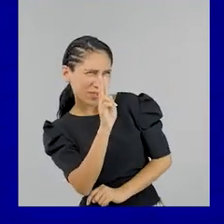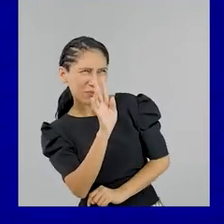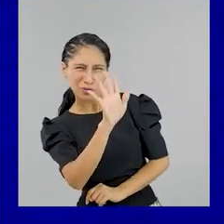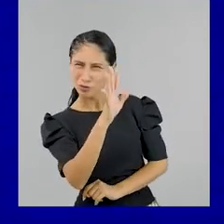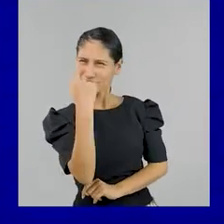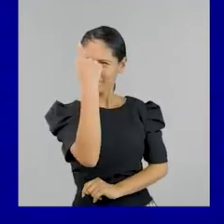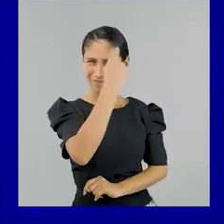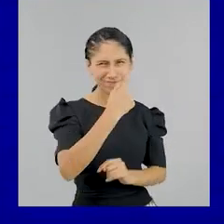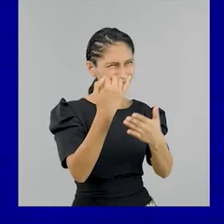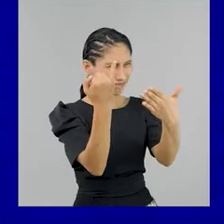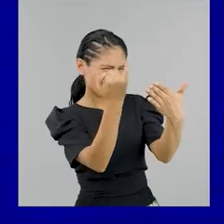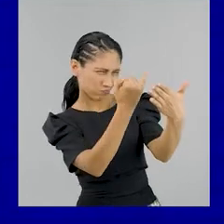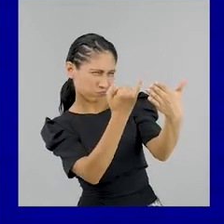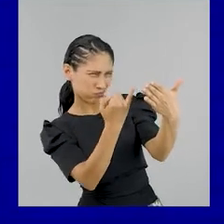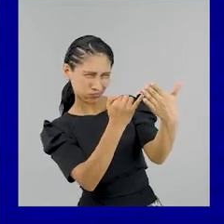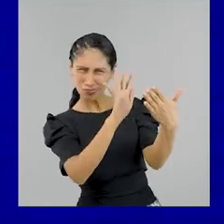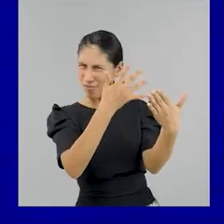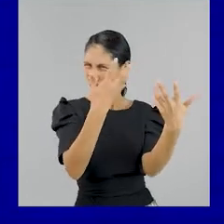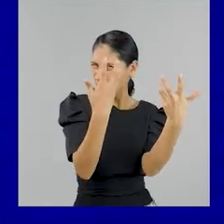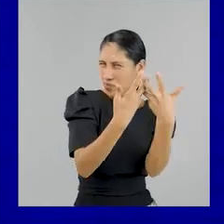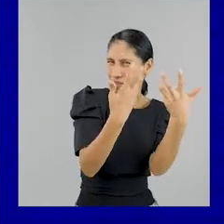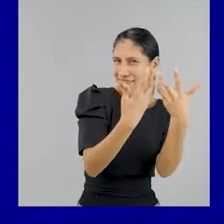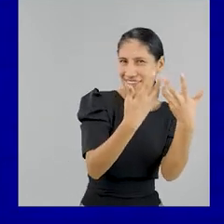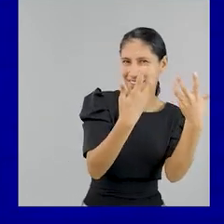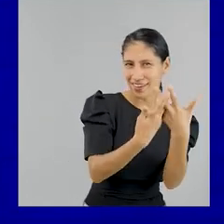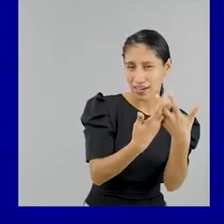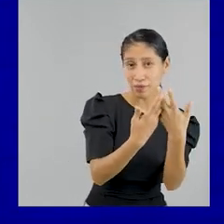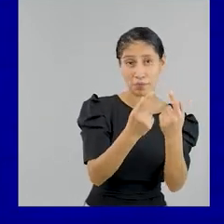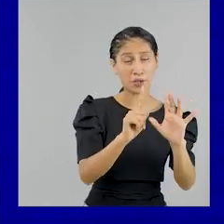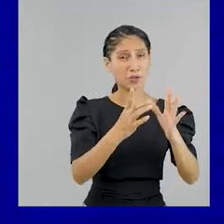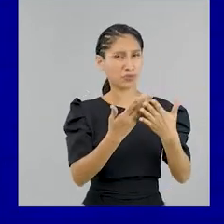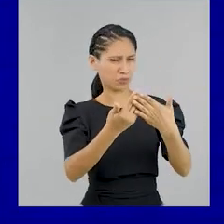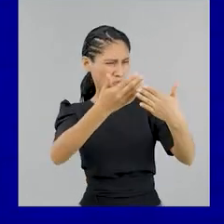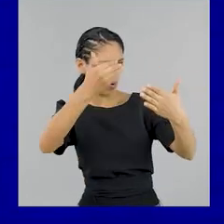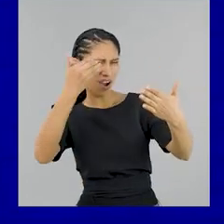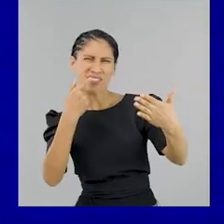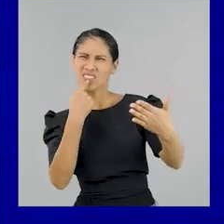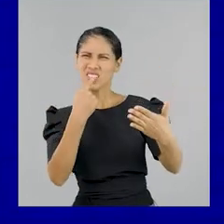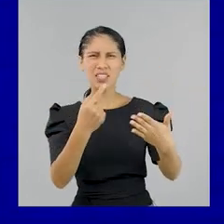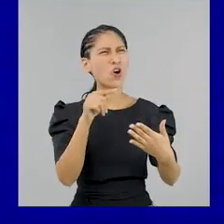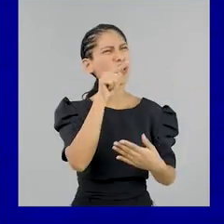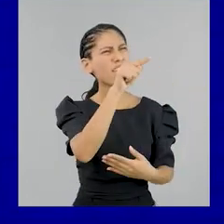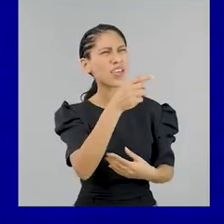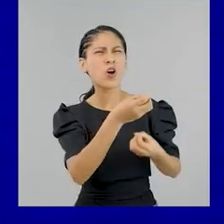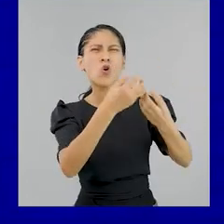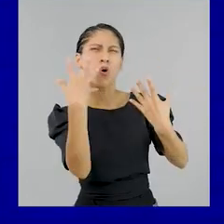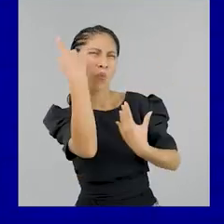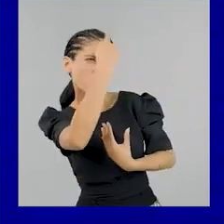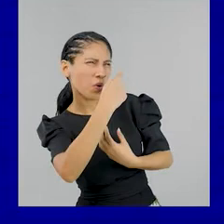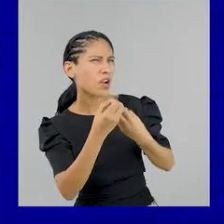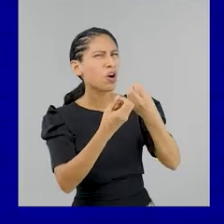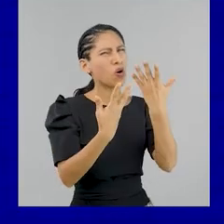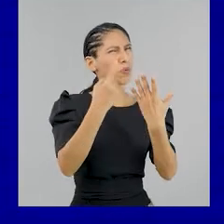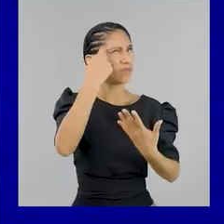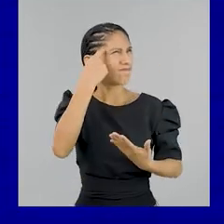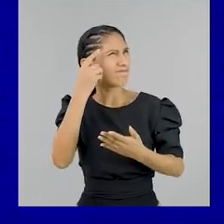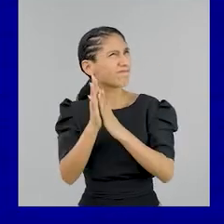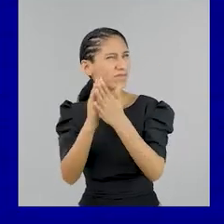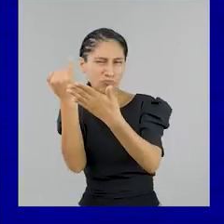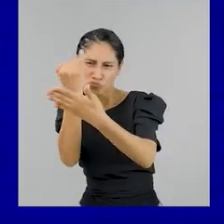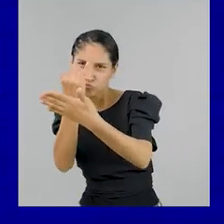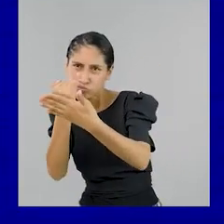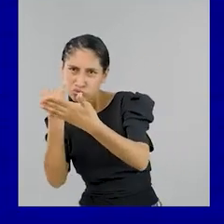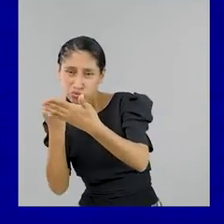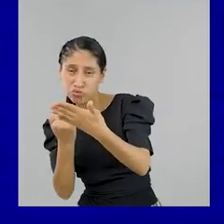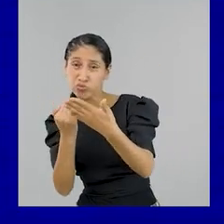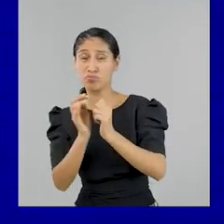había, desaparecieron durante las muchas décadas cuando se suprimía toda mención del esfuerzo heroico de liberación